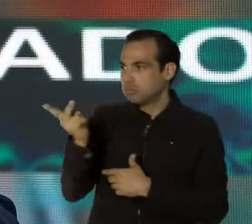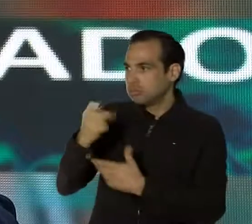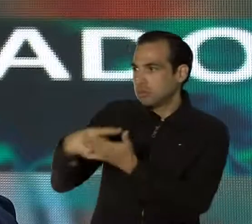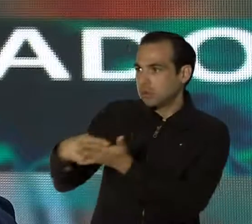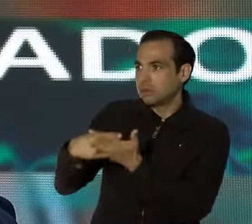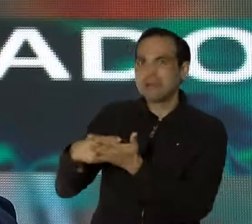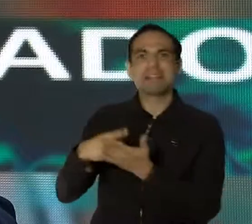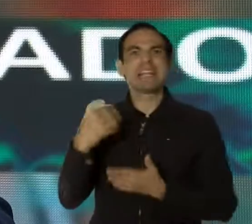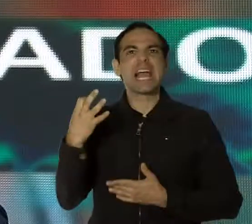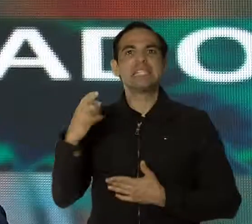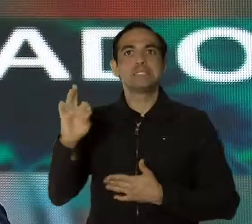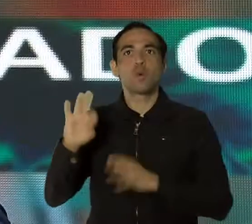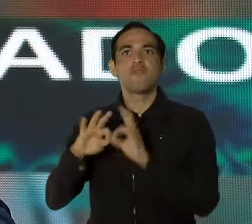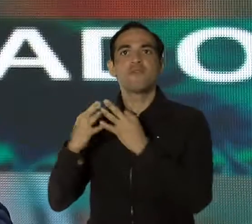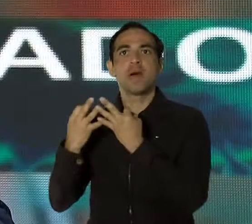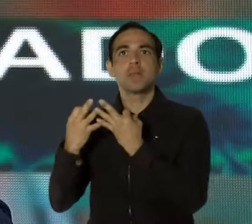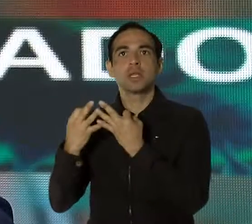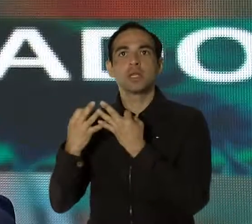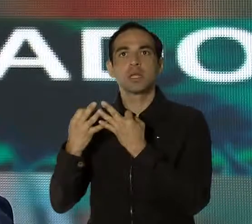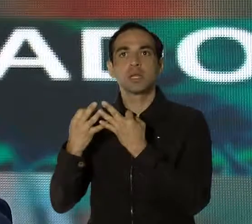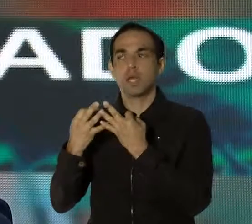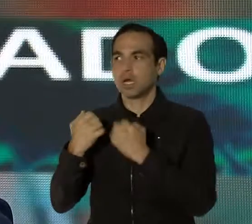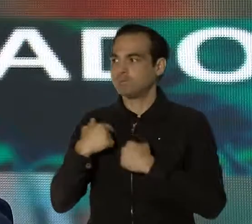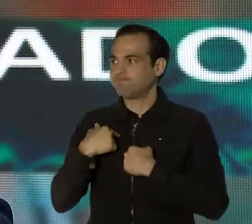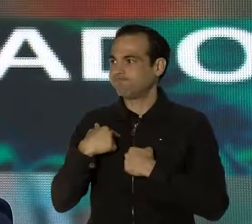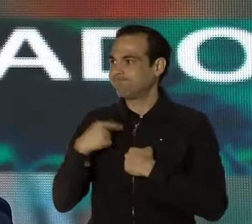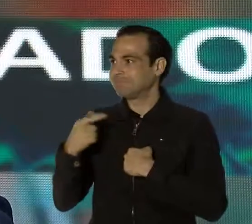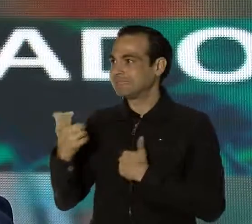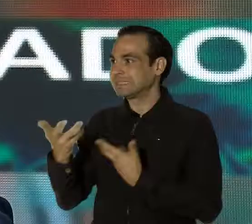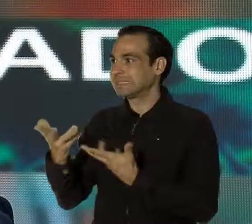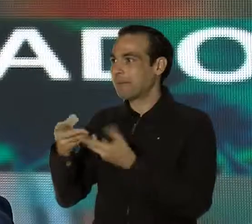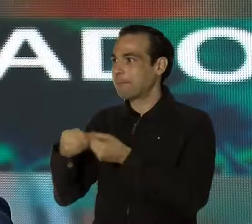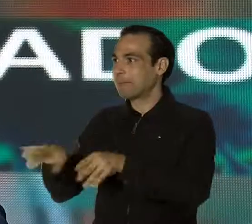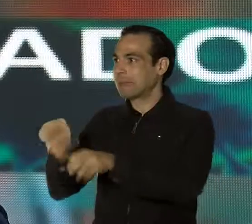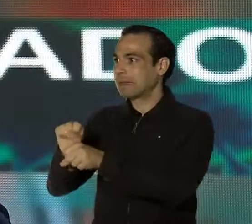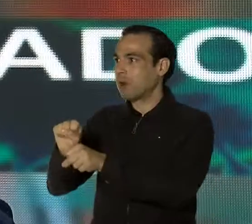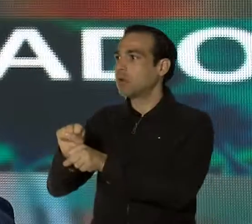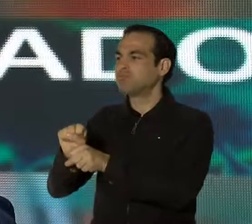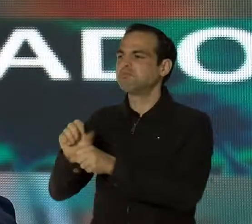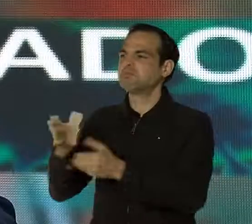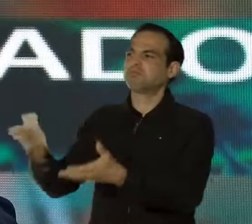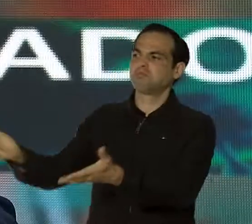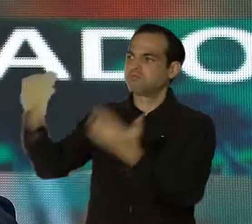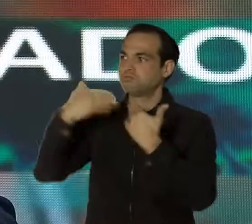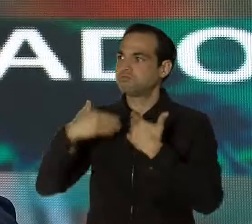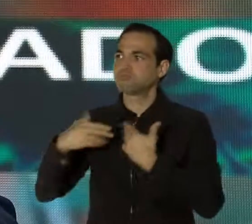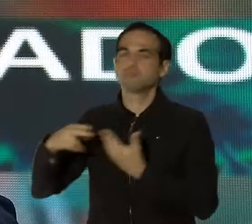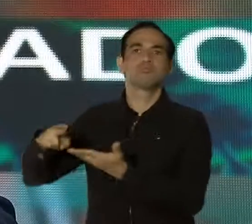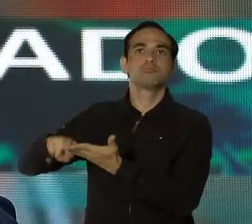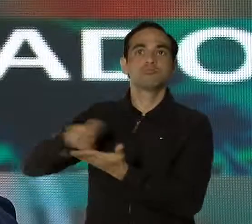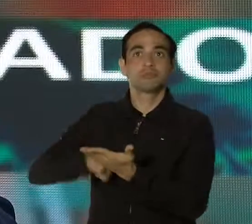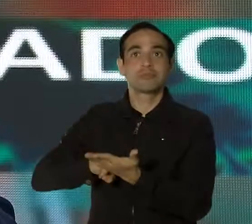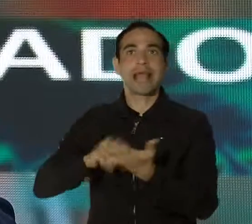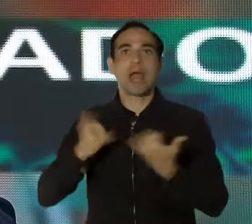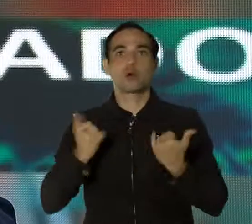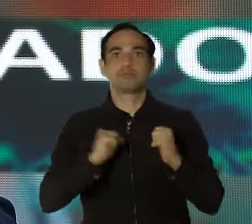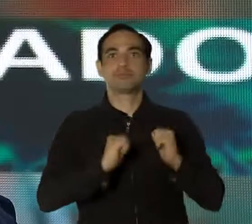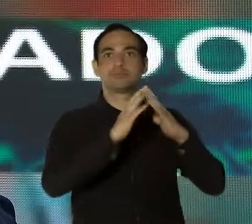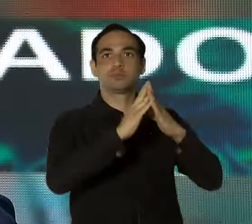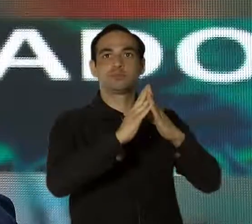19 familias y comenzar en Puerto Rico parte de lo que hoy en día es la gran familia de SunWest